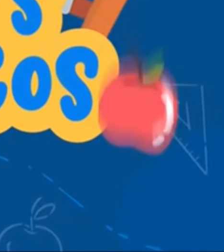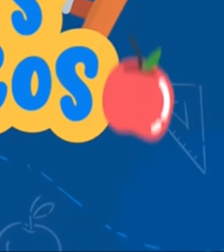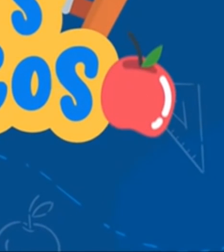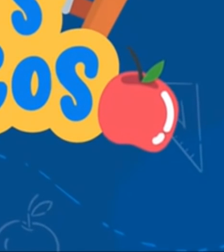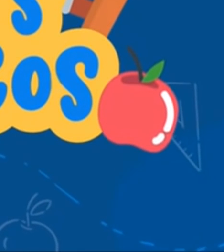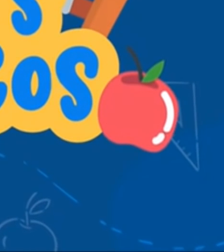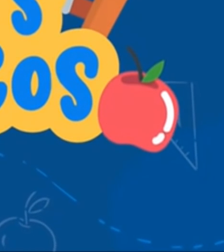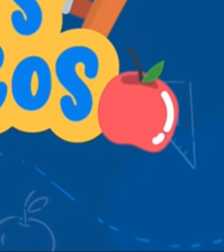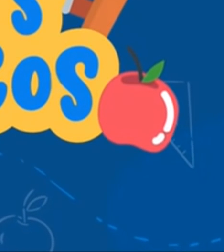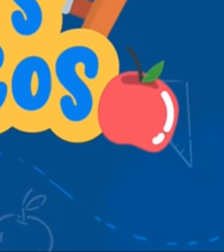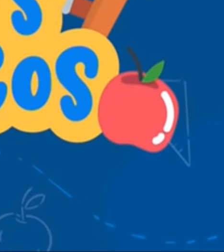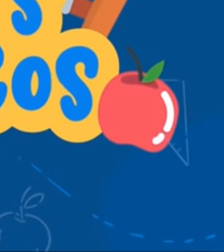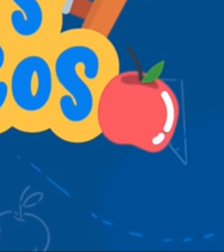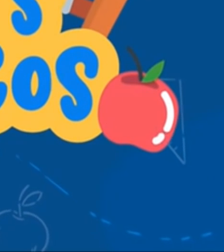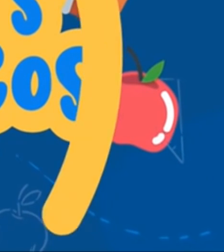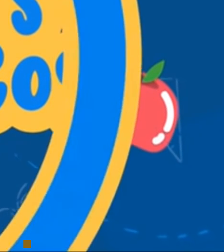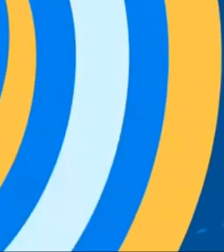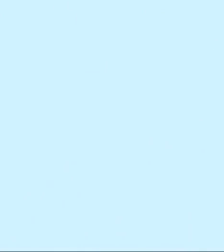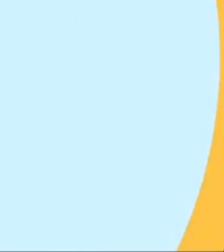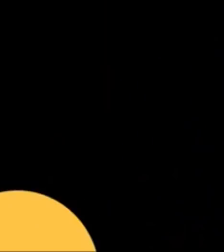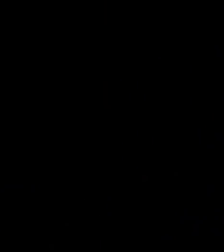Desafíos matemáticos.